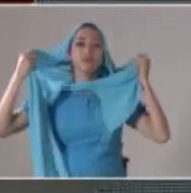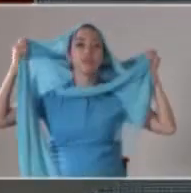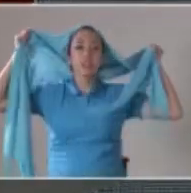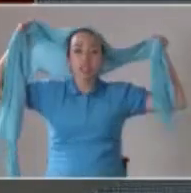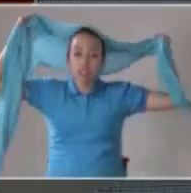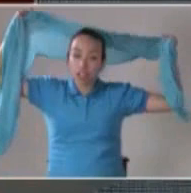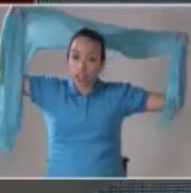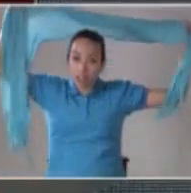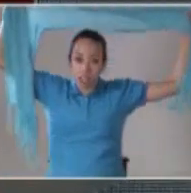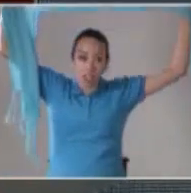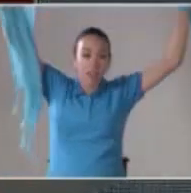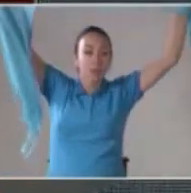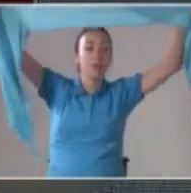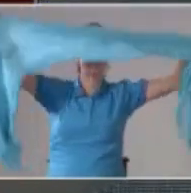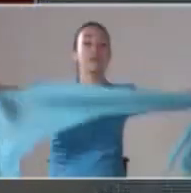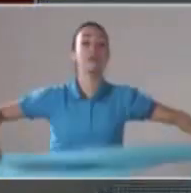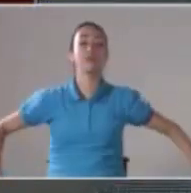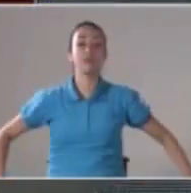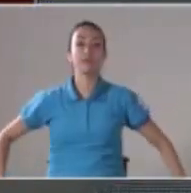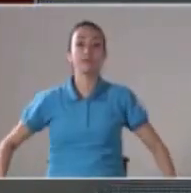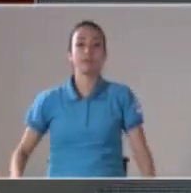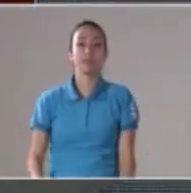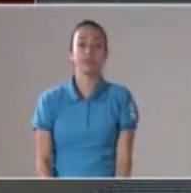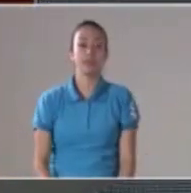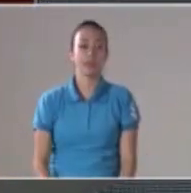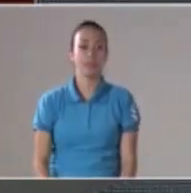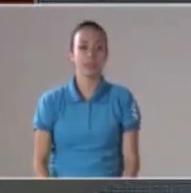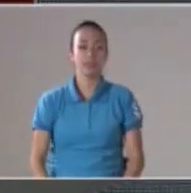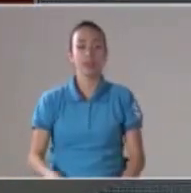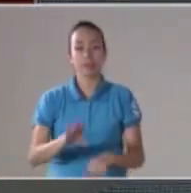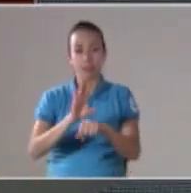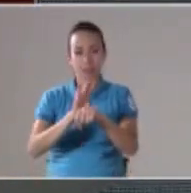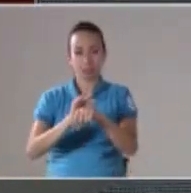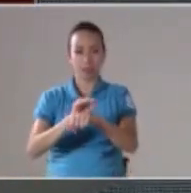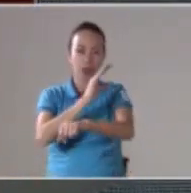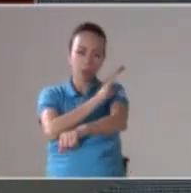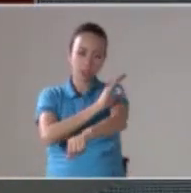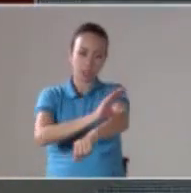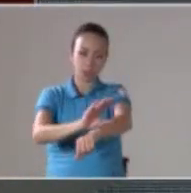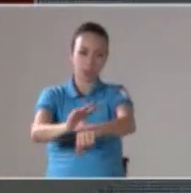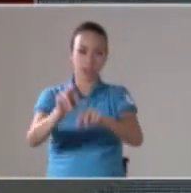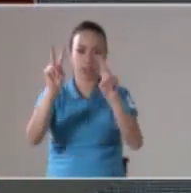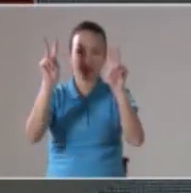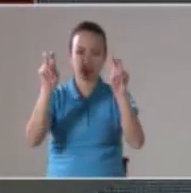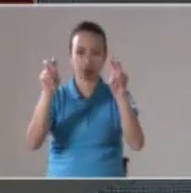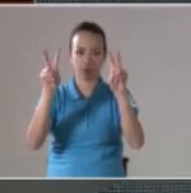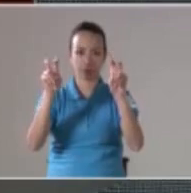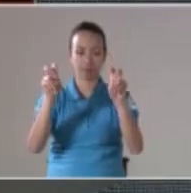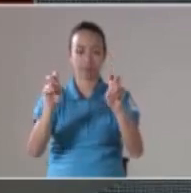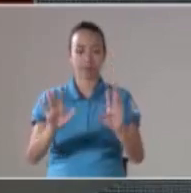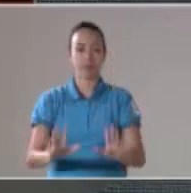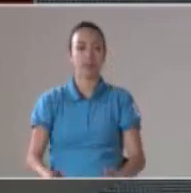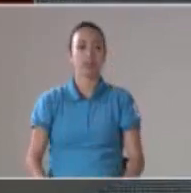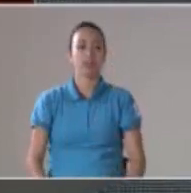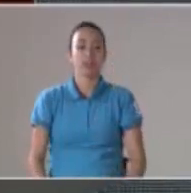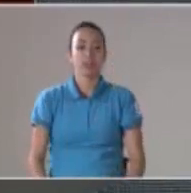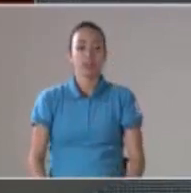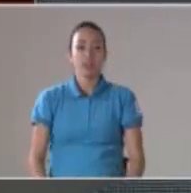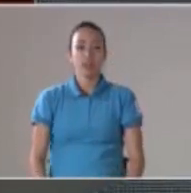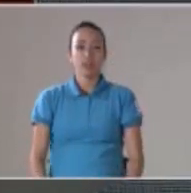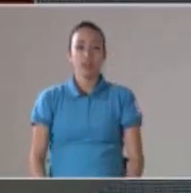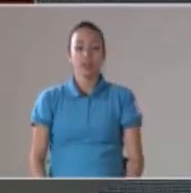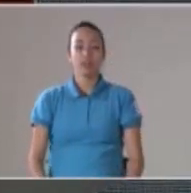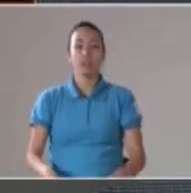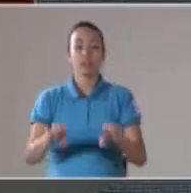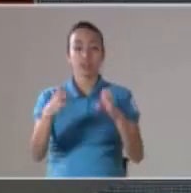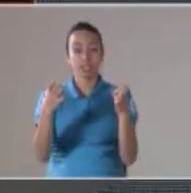metiendo un poco más el bisturí para hacer la operación. Digamos, dentro de las cosas que, de las